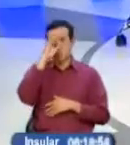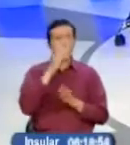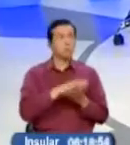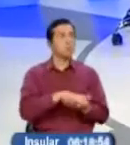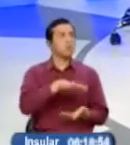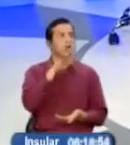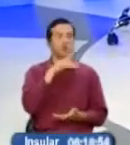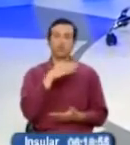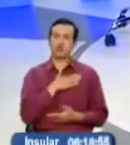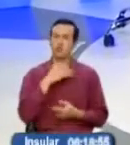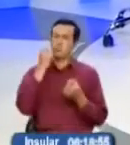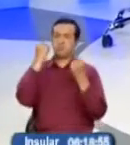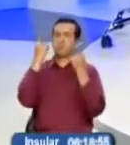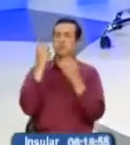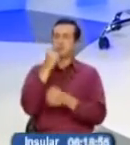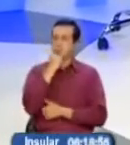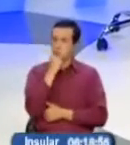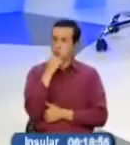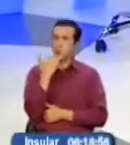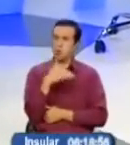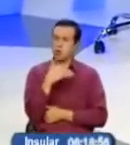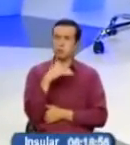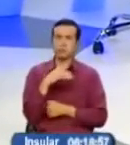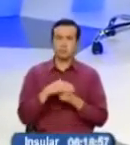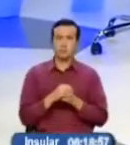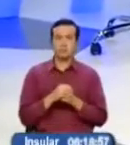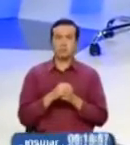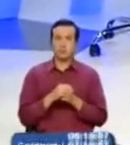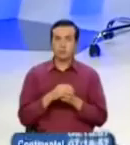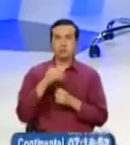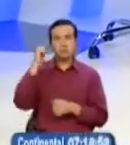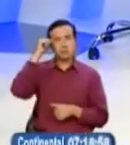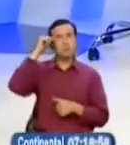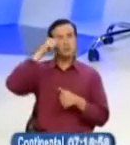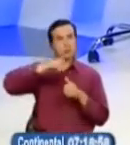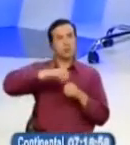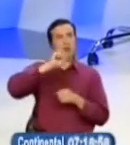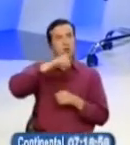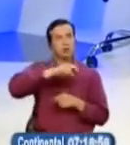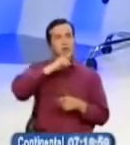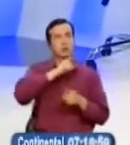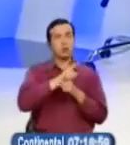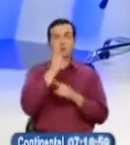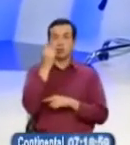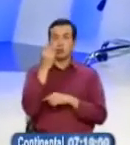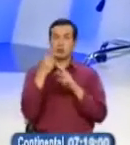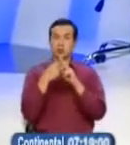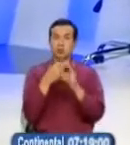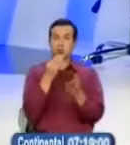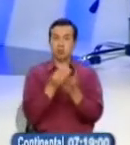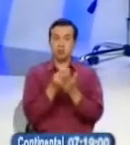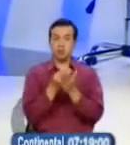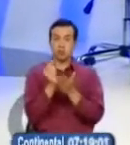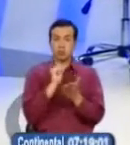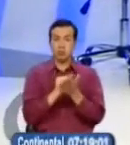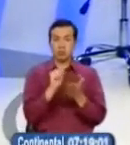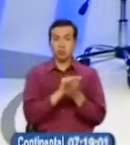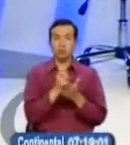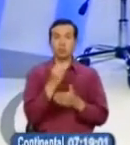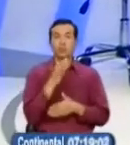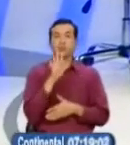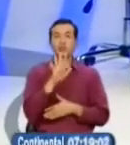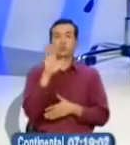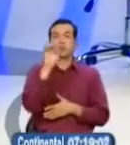Pero me sorprendió. Es más, la que sí me acuerdo es que crédito de consumo era prácticamente